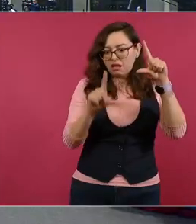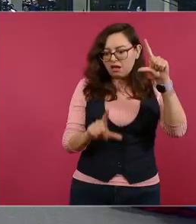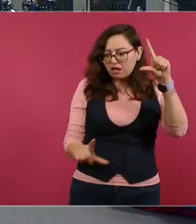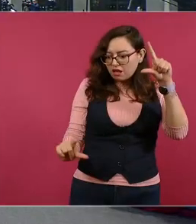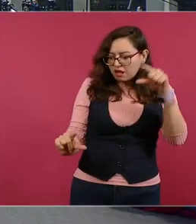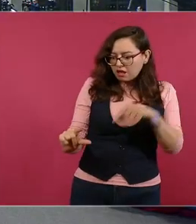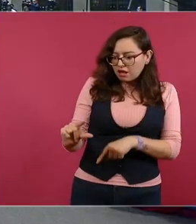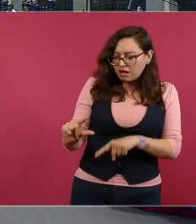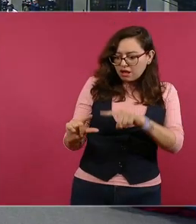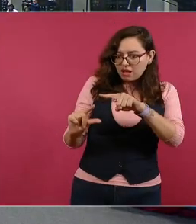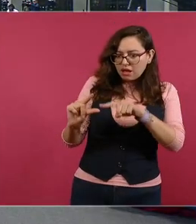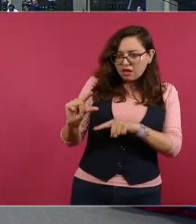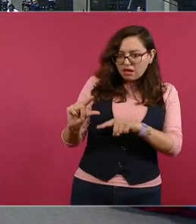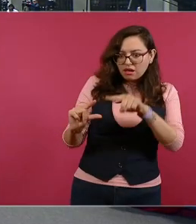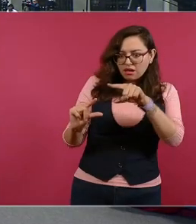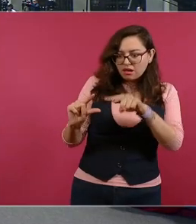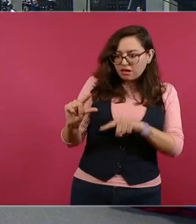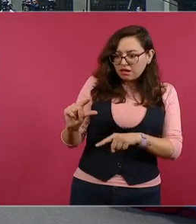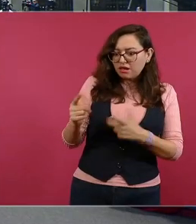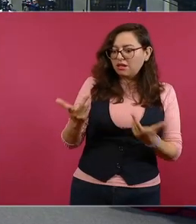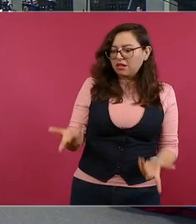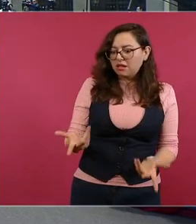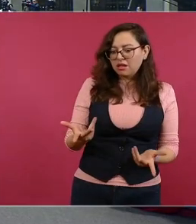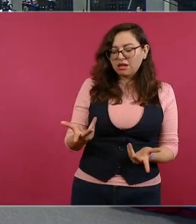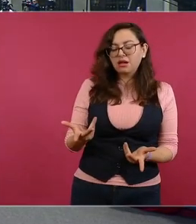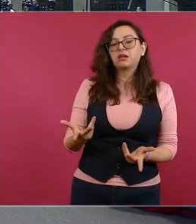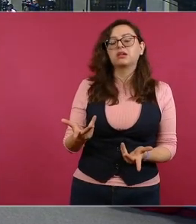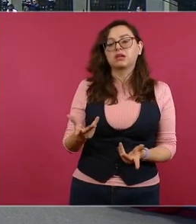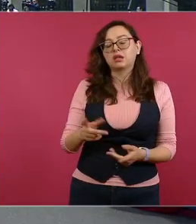paso el varón de